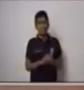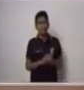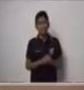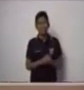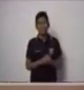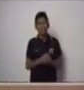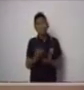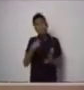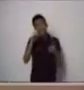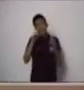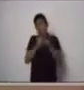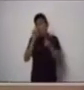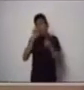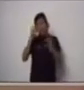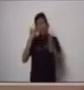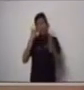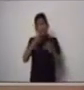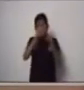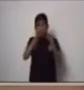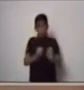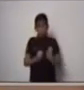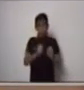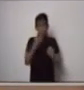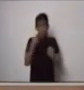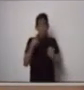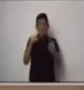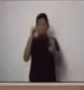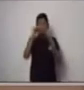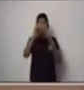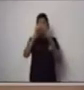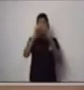que nos van a servir también para formar palabras compuestas